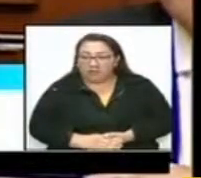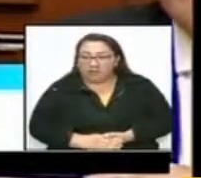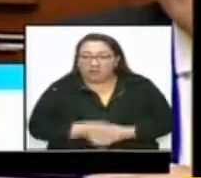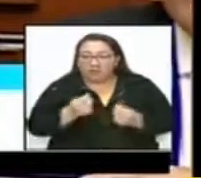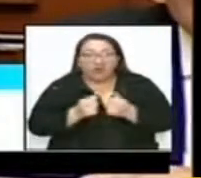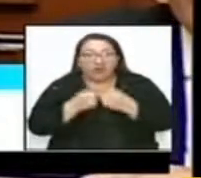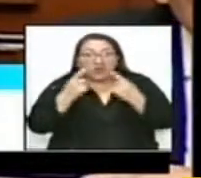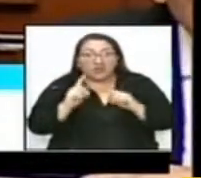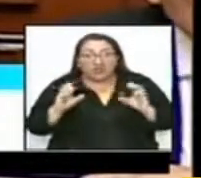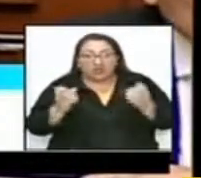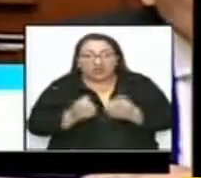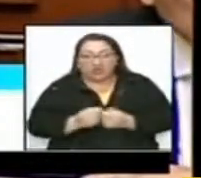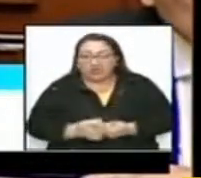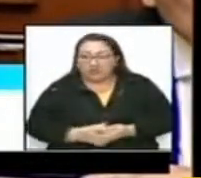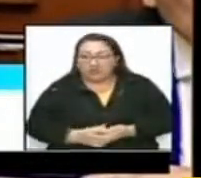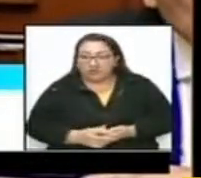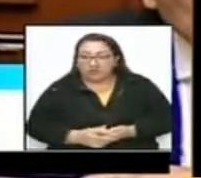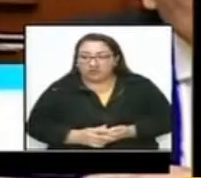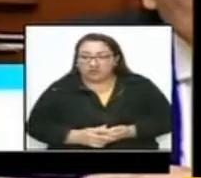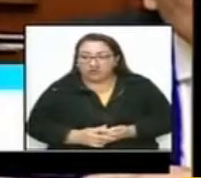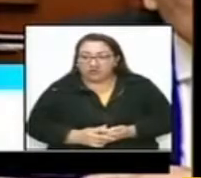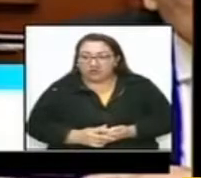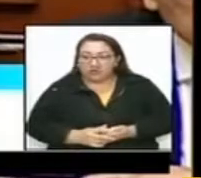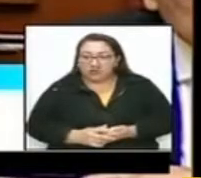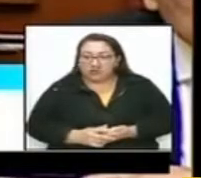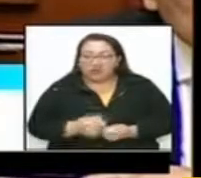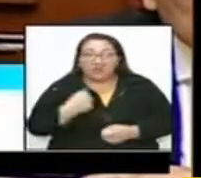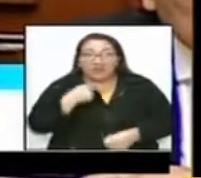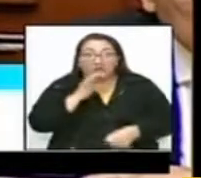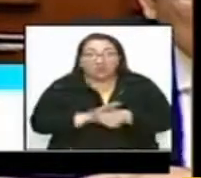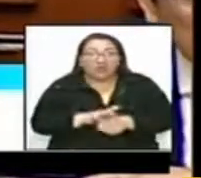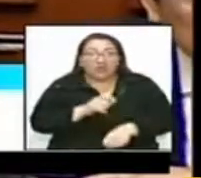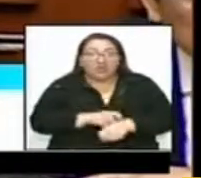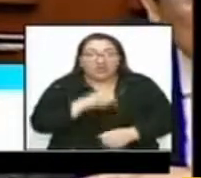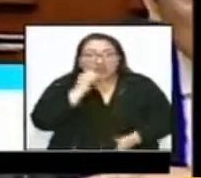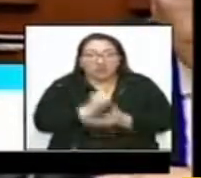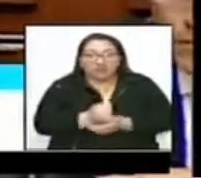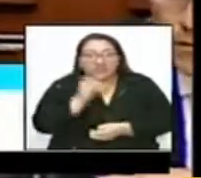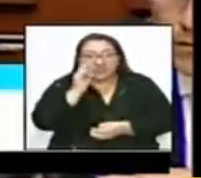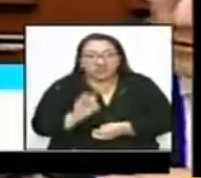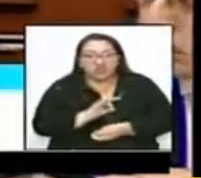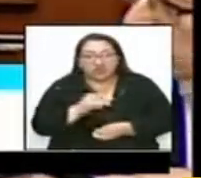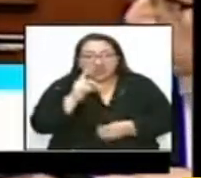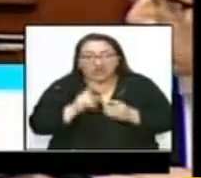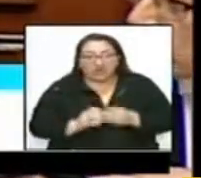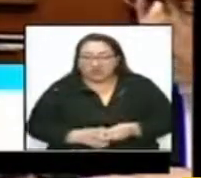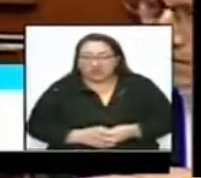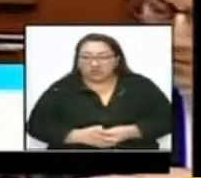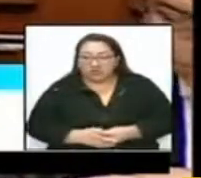abierto que se ha recogido y que en la semilla